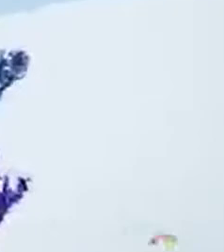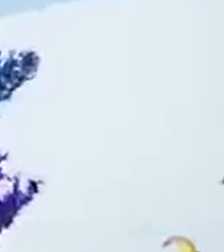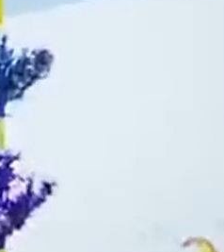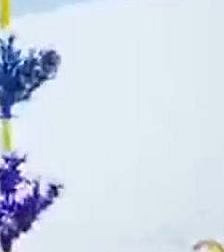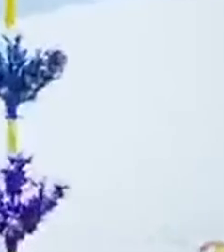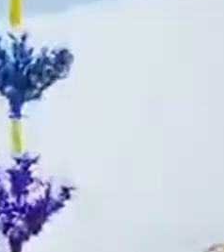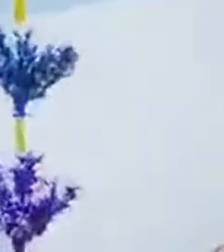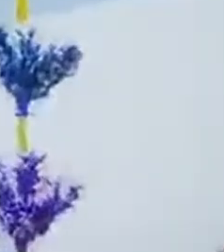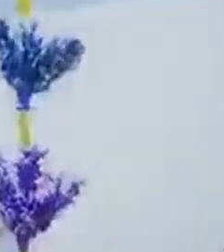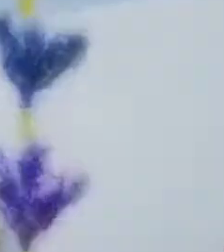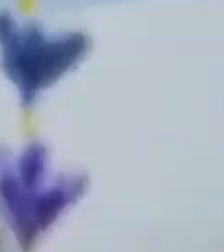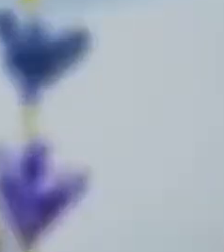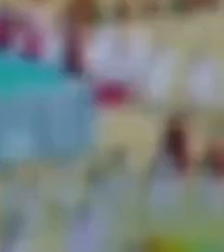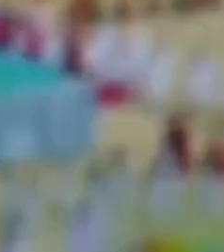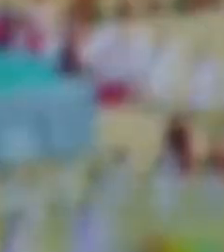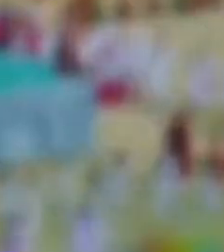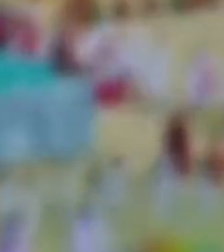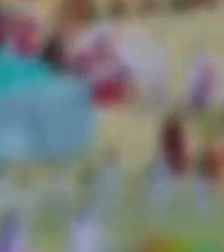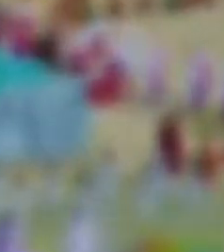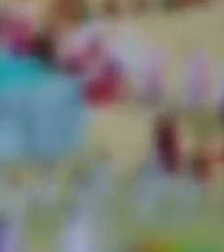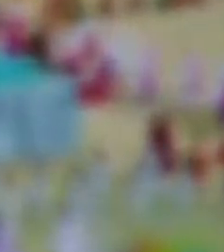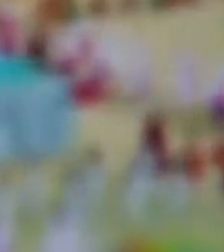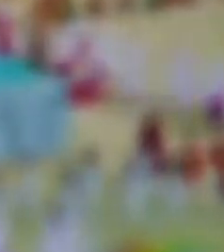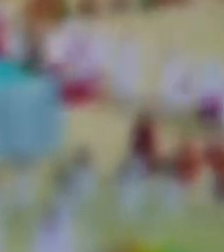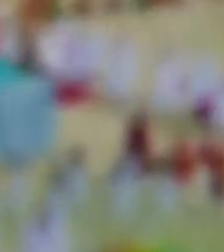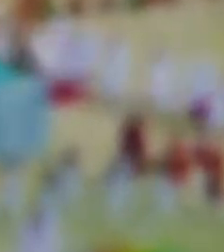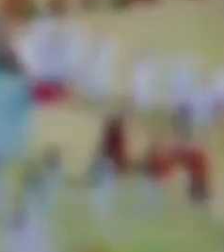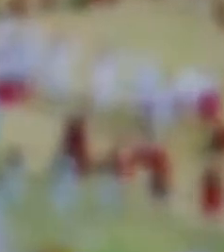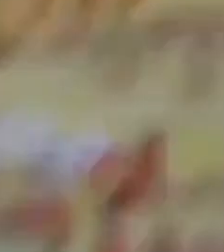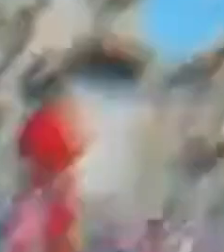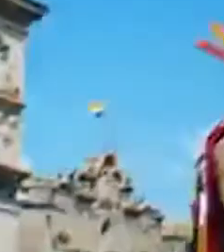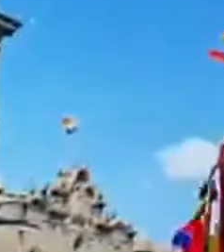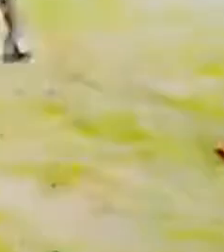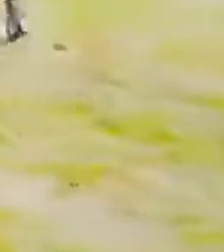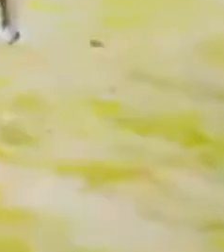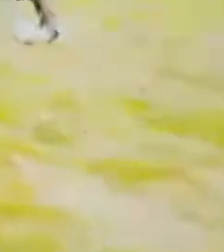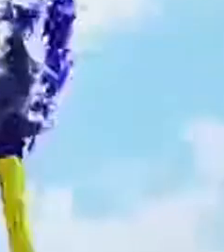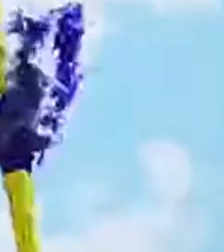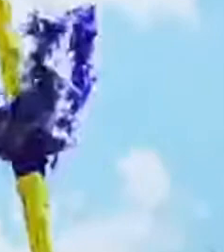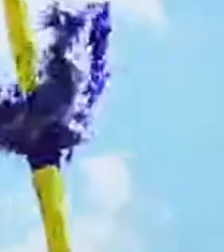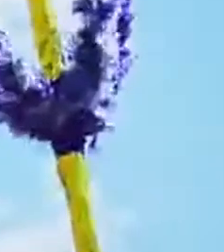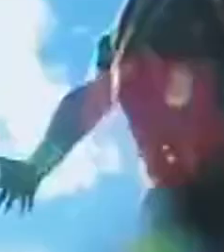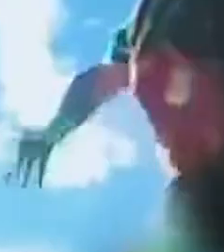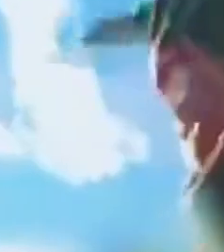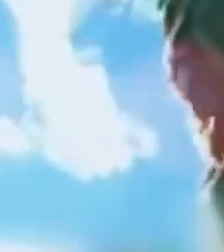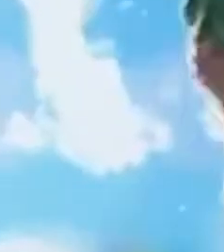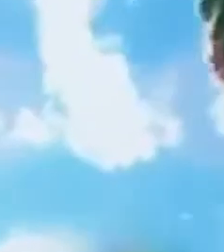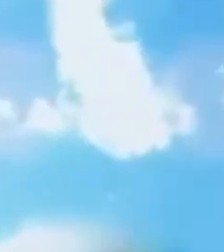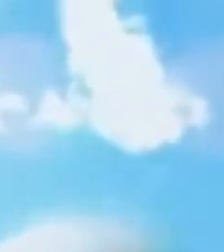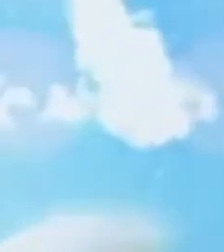el mundo. Inti Raymi del Bicentenario 2021.